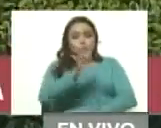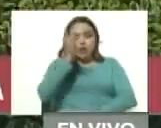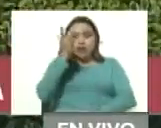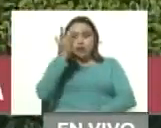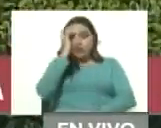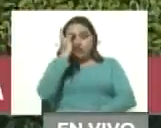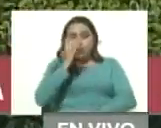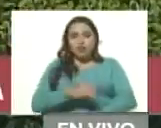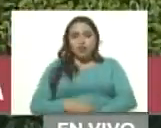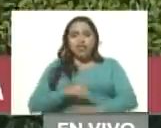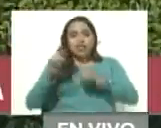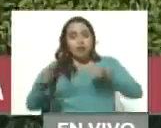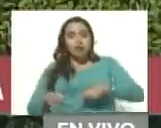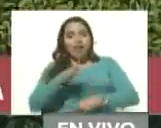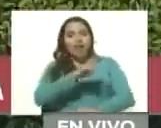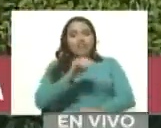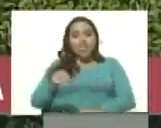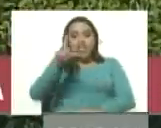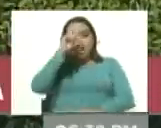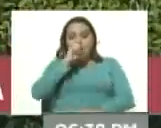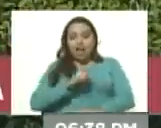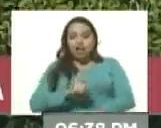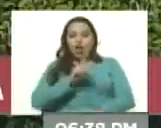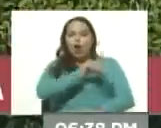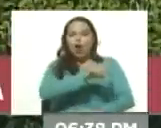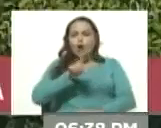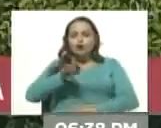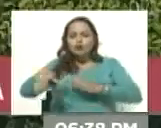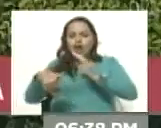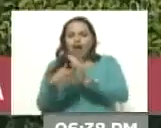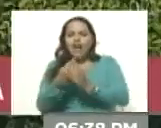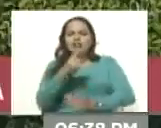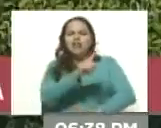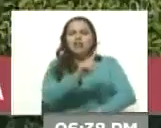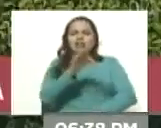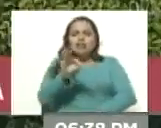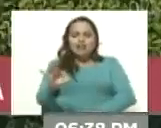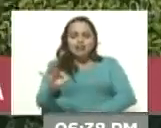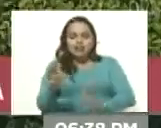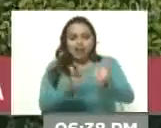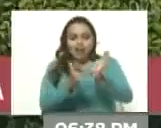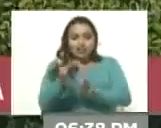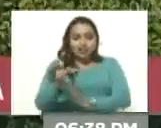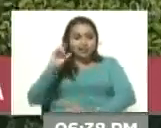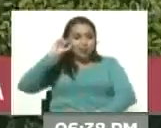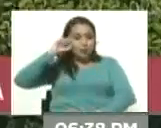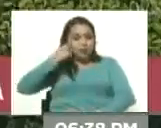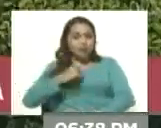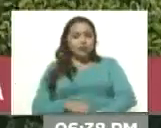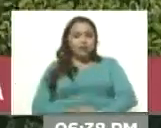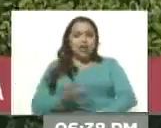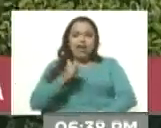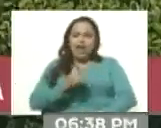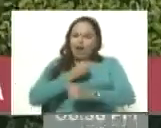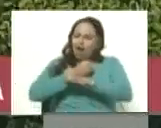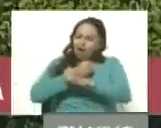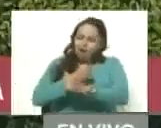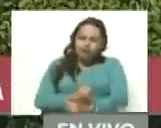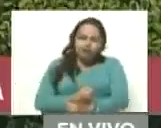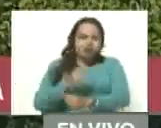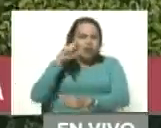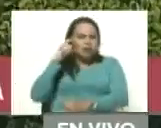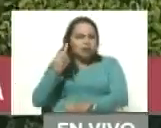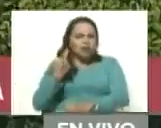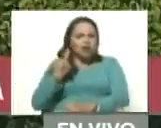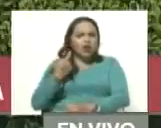los 20 años de aquel 11 12 y 13 de abril este que bueno que lo estamos conmemorando que nos llena de pasión de pasión patria